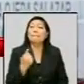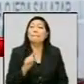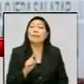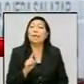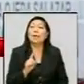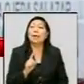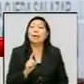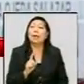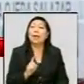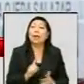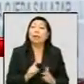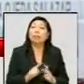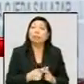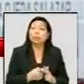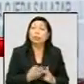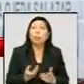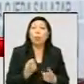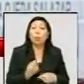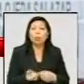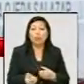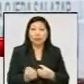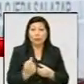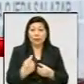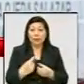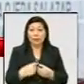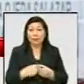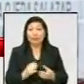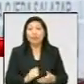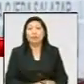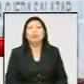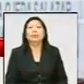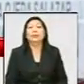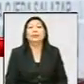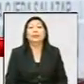a partir de su incorporación,